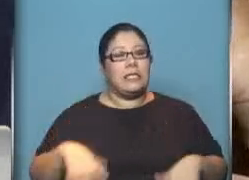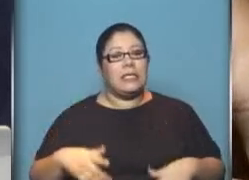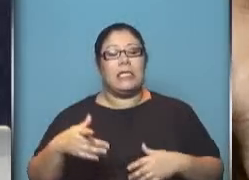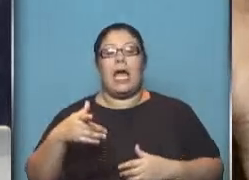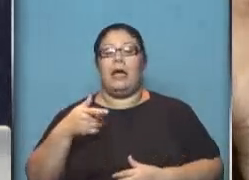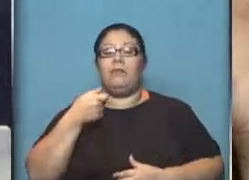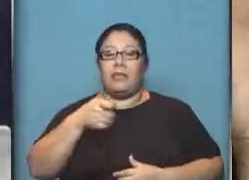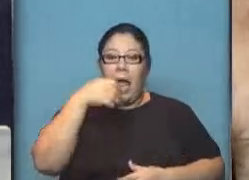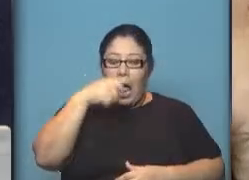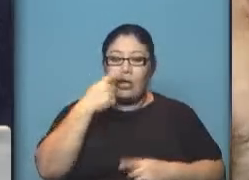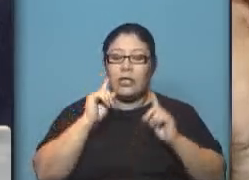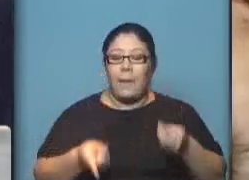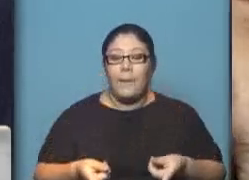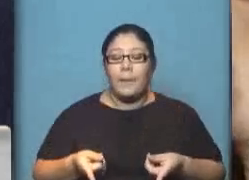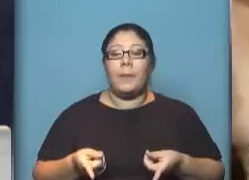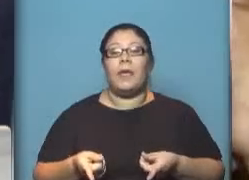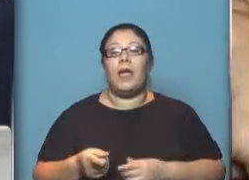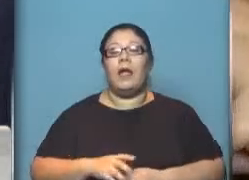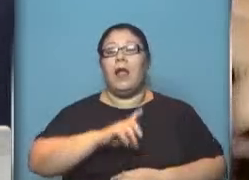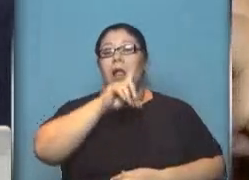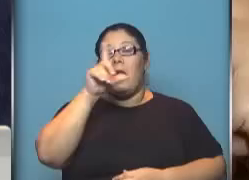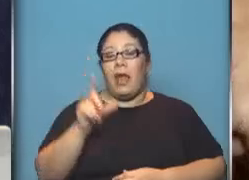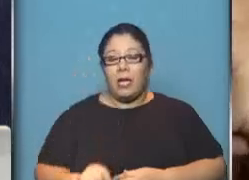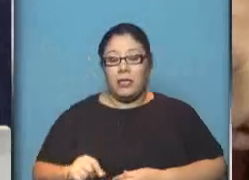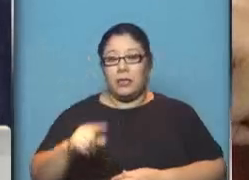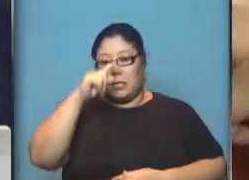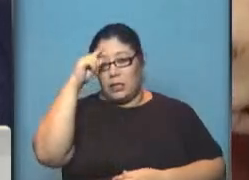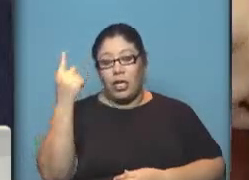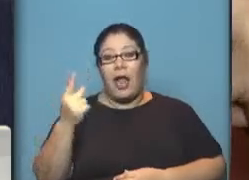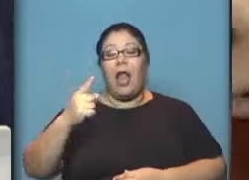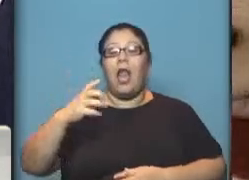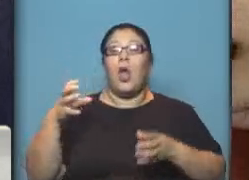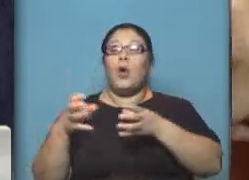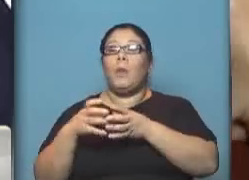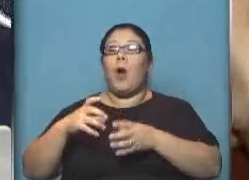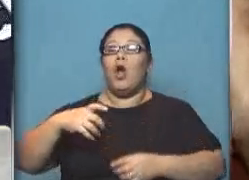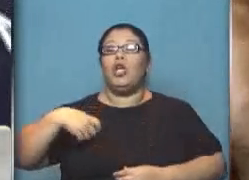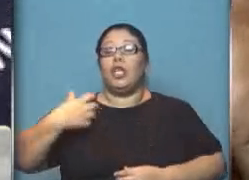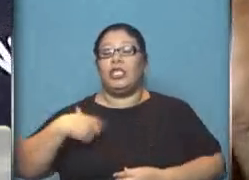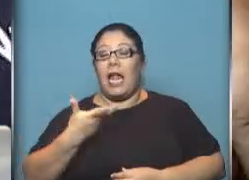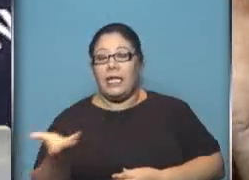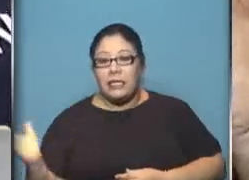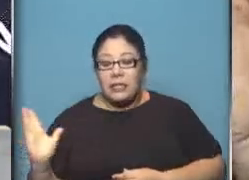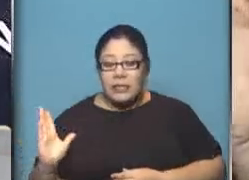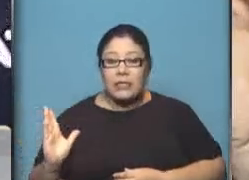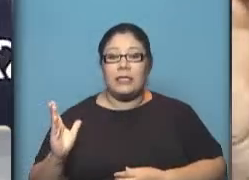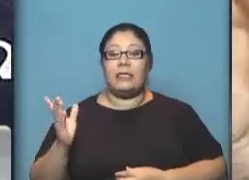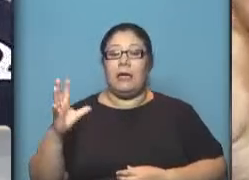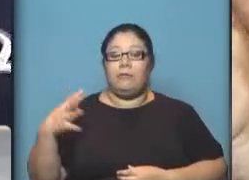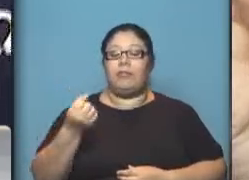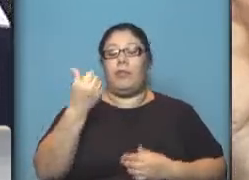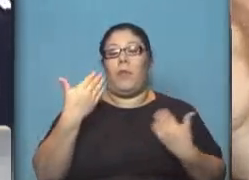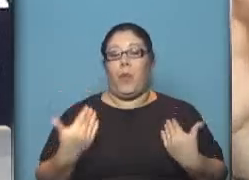sino porque además, a nivel nacional, le permitirá a los socialistas recuperar aliento tras el renunciamiento de Hermes Wiener y le daría